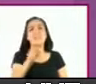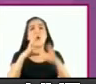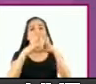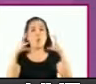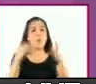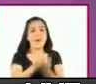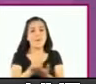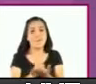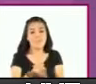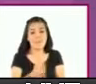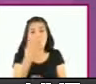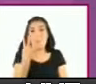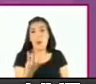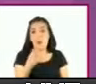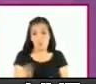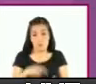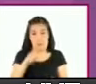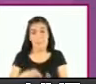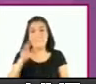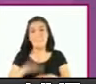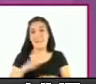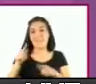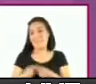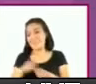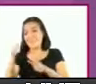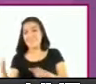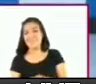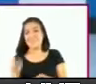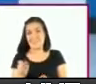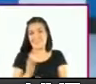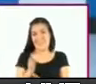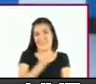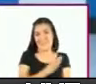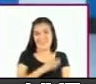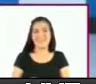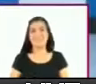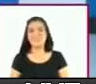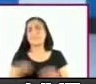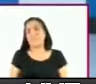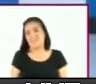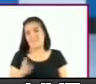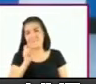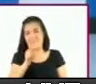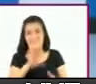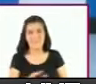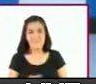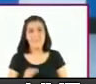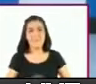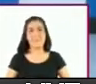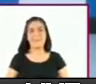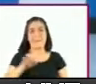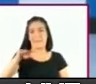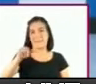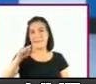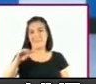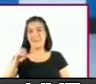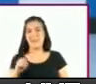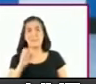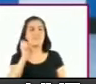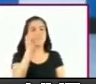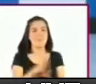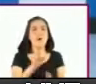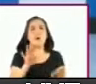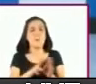está 4 lugares más adelante que el anterior, es decir, como lo identificó Mateo.